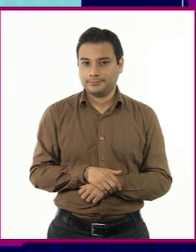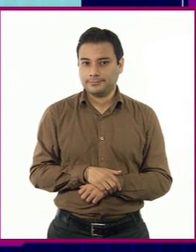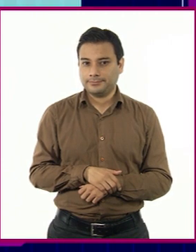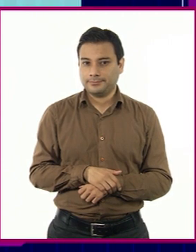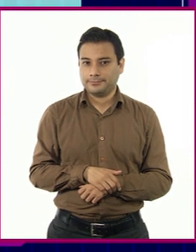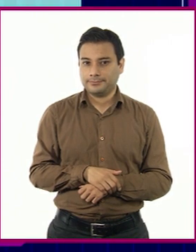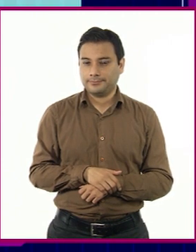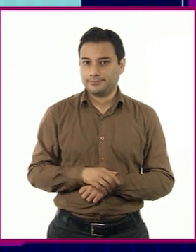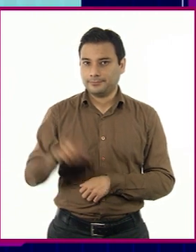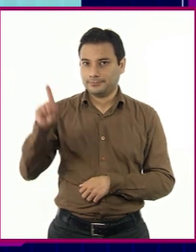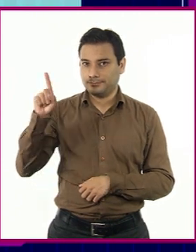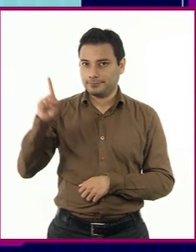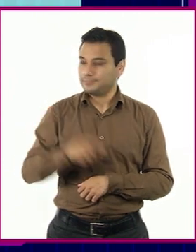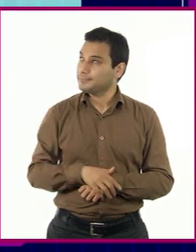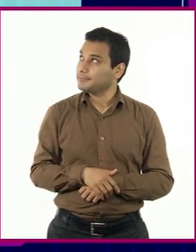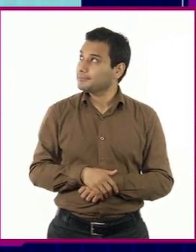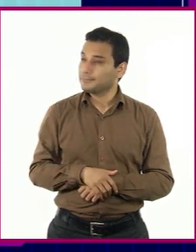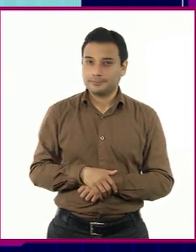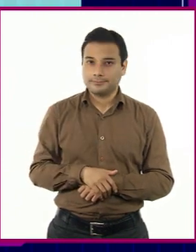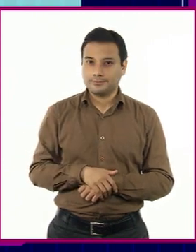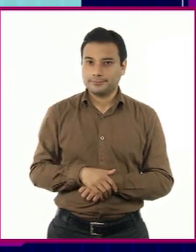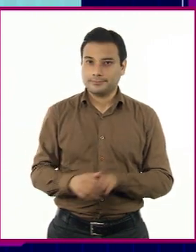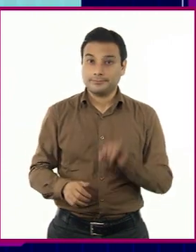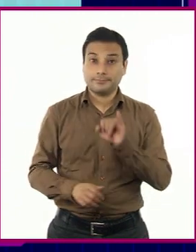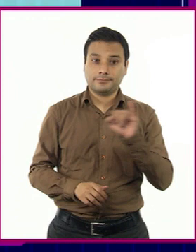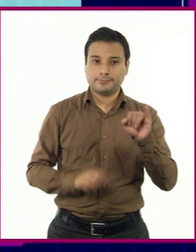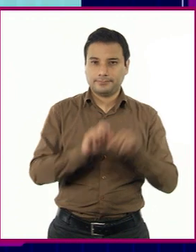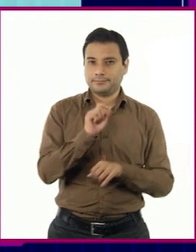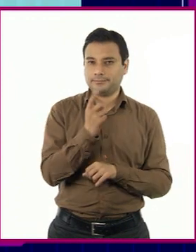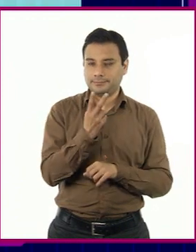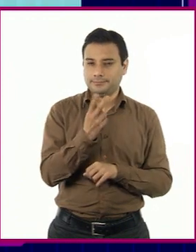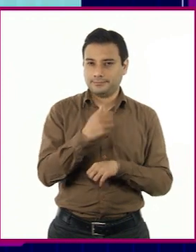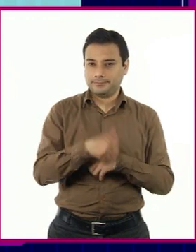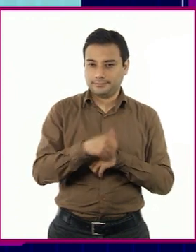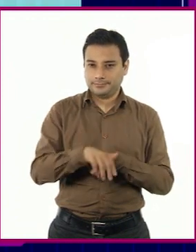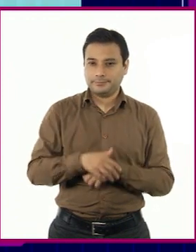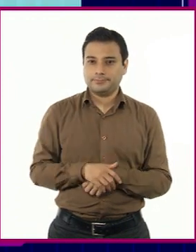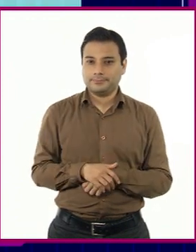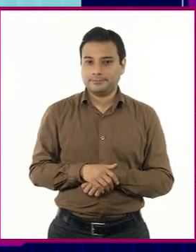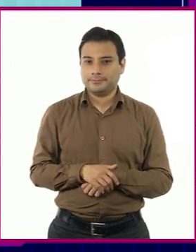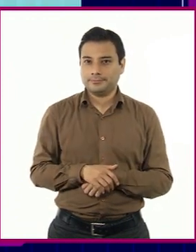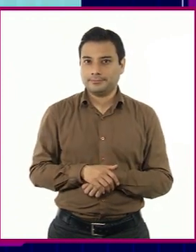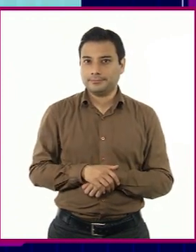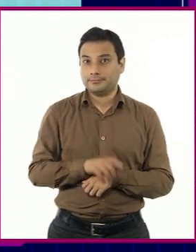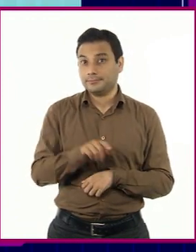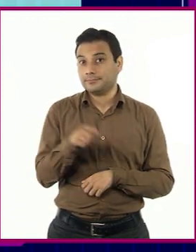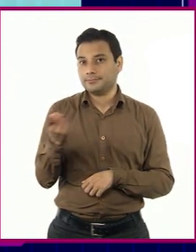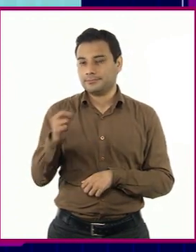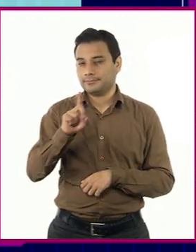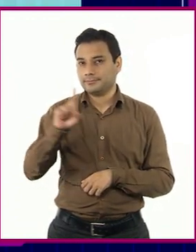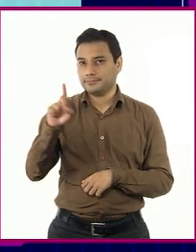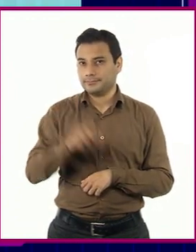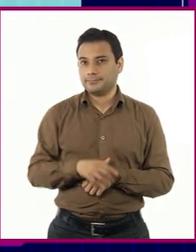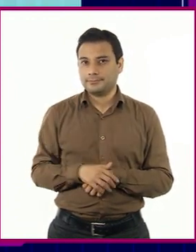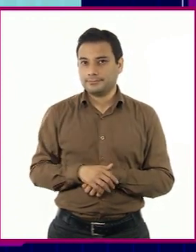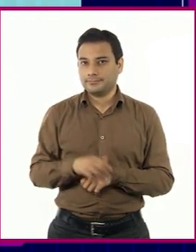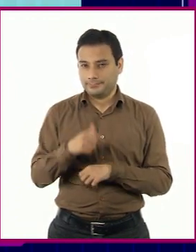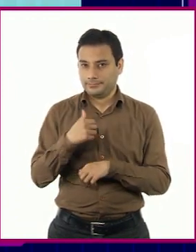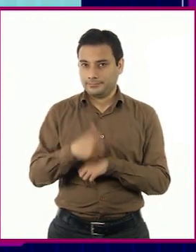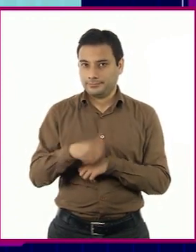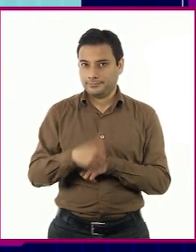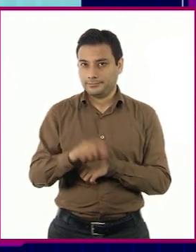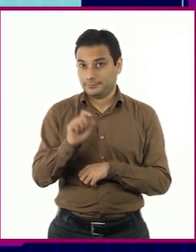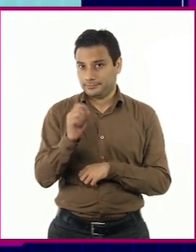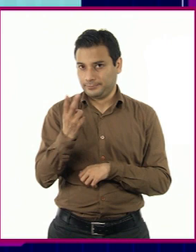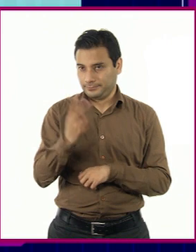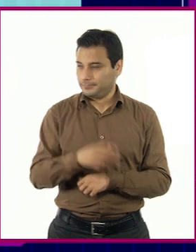son 22 datos ubicados a la izquierda. Y los 2 ceros, el 5, los 12 seises y los 7